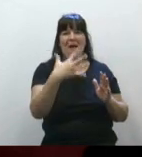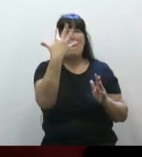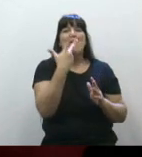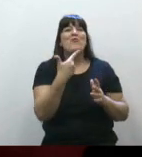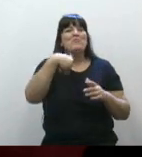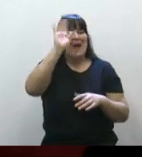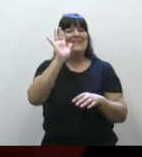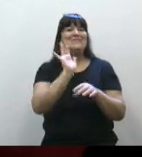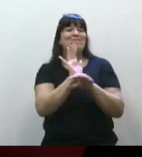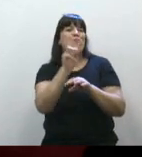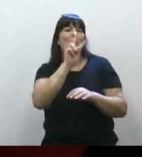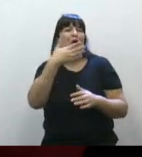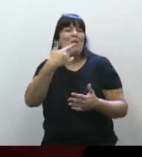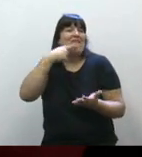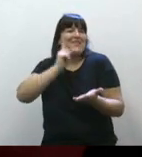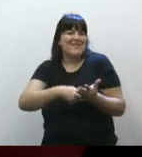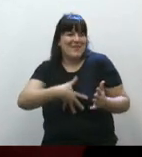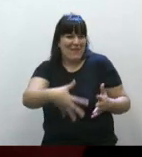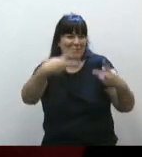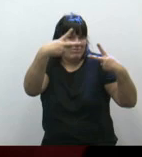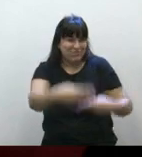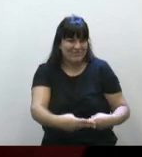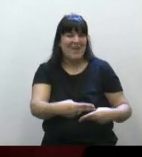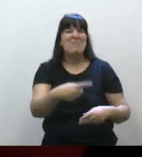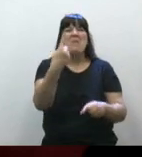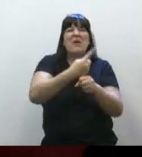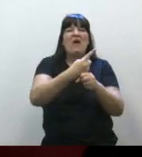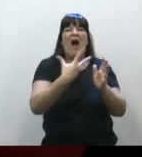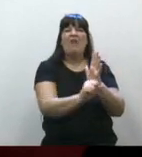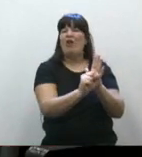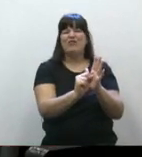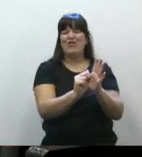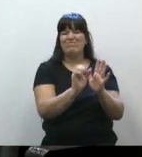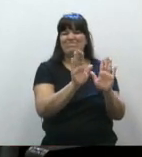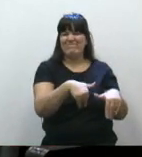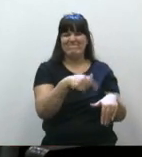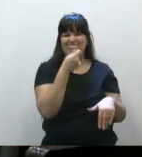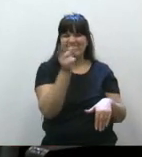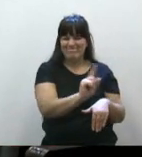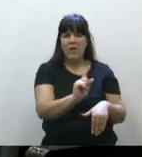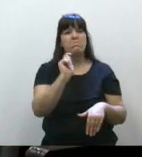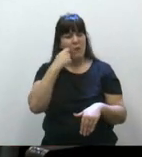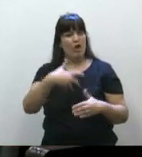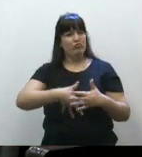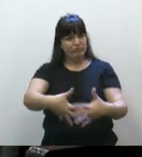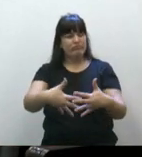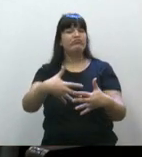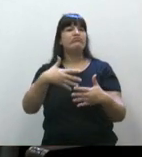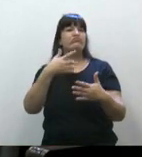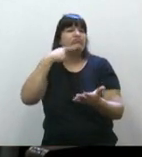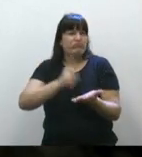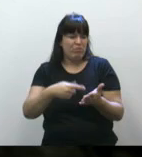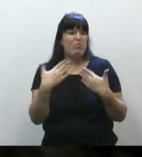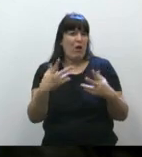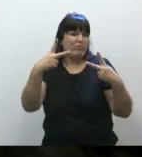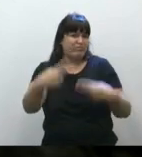concepto el primero es estigmatizante en una clínica y pagar y la pobre tiene